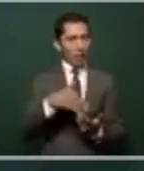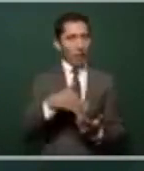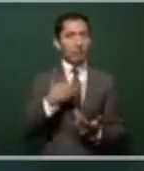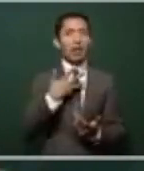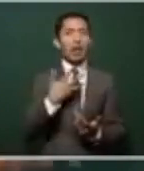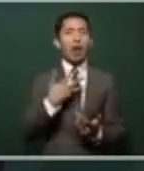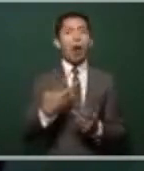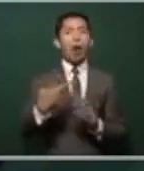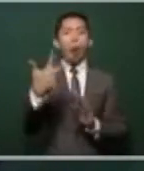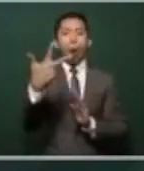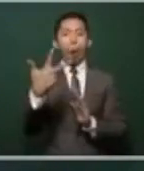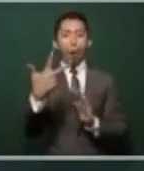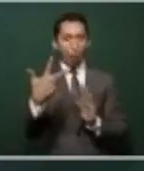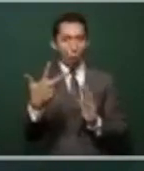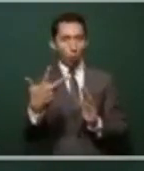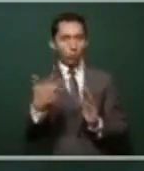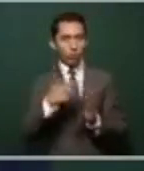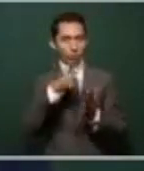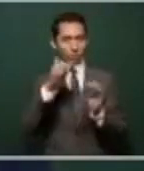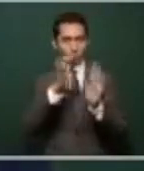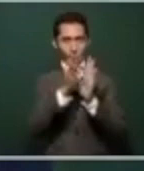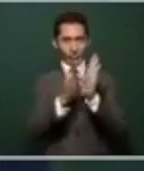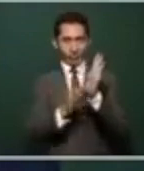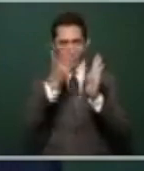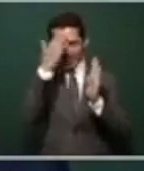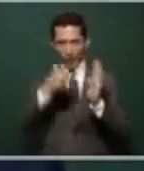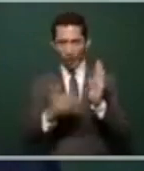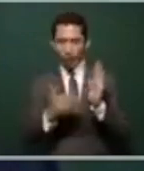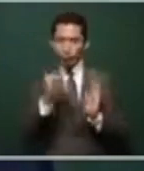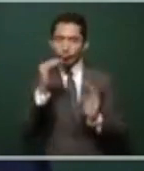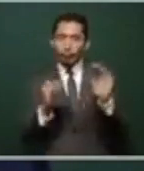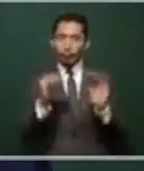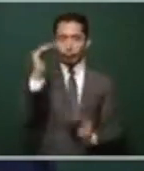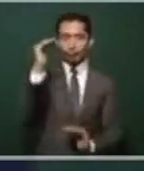8 lugares en 5 meses? Se